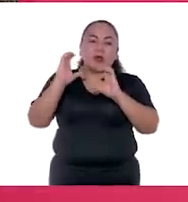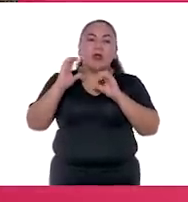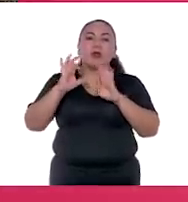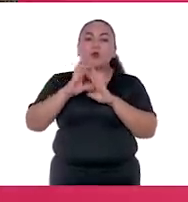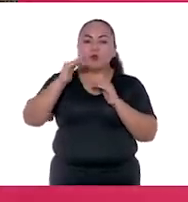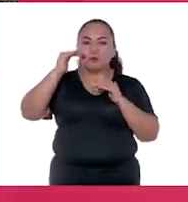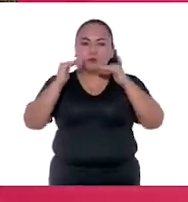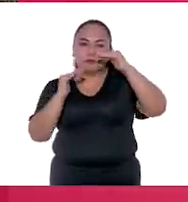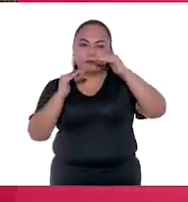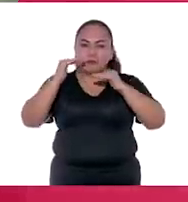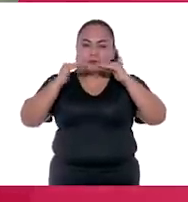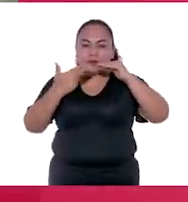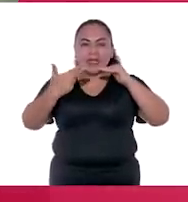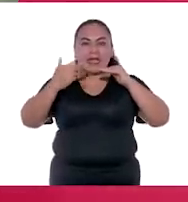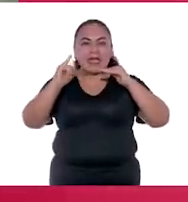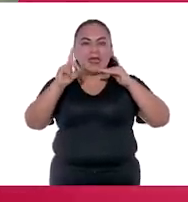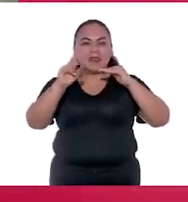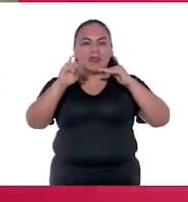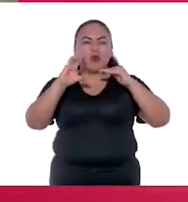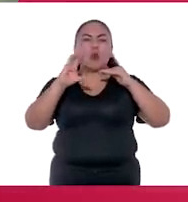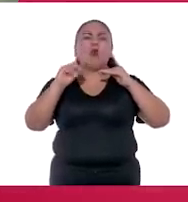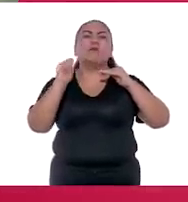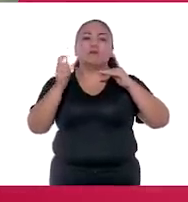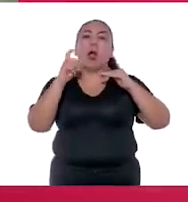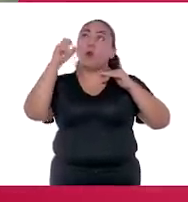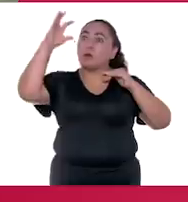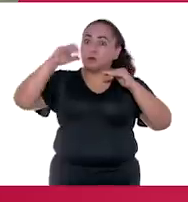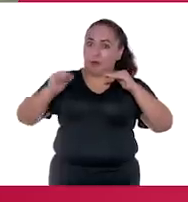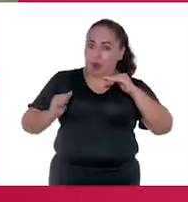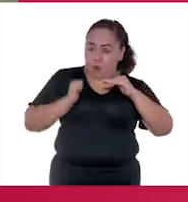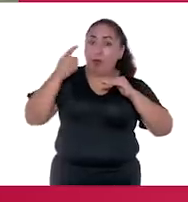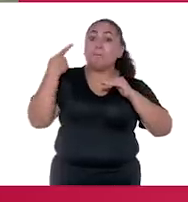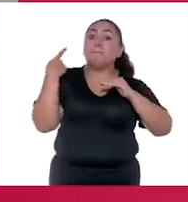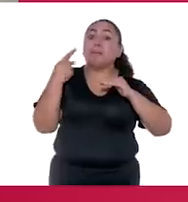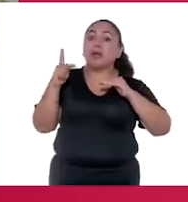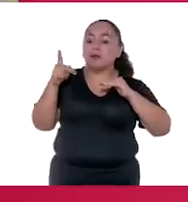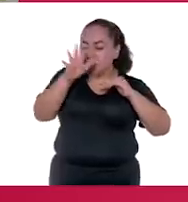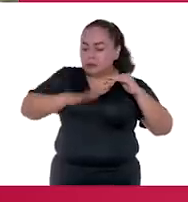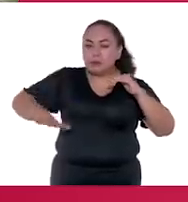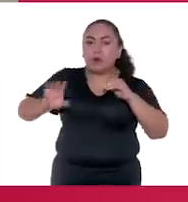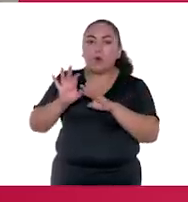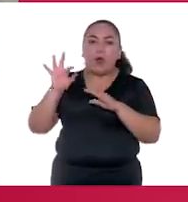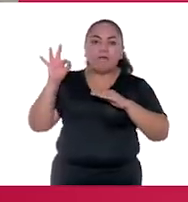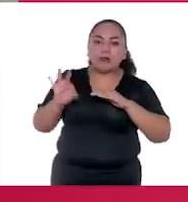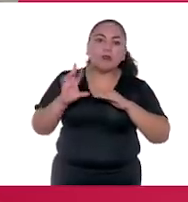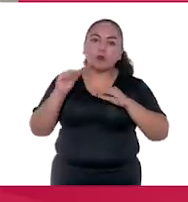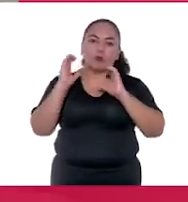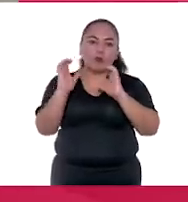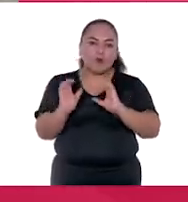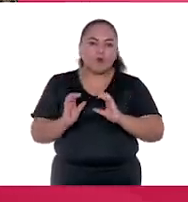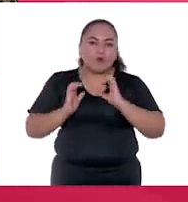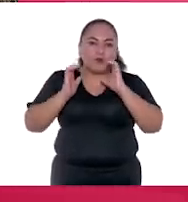hídrico, es decir, aprovechar el agua, pero sin comprometer el ecosistema.